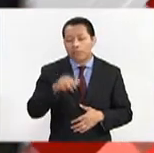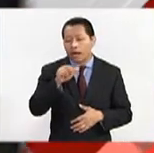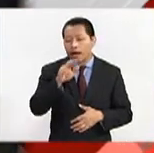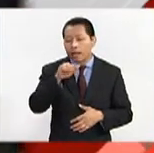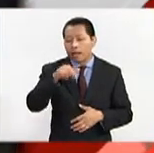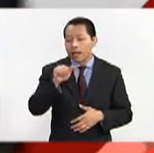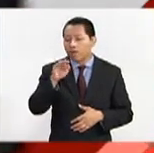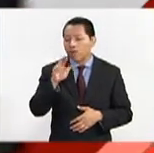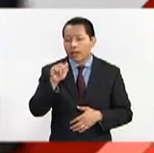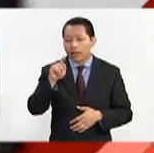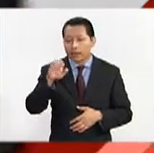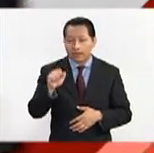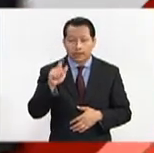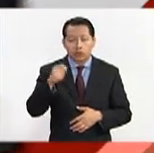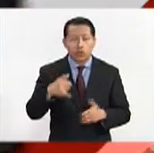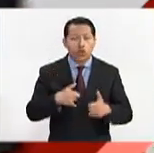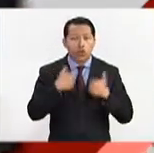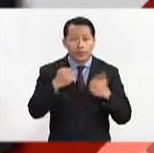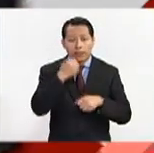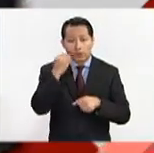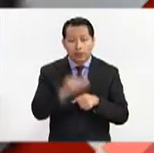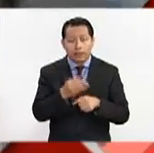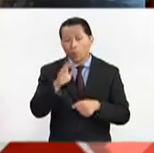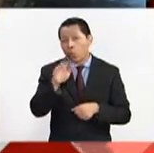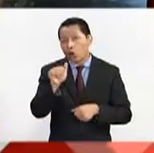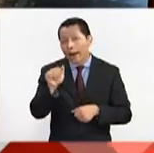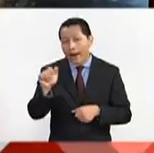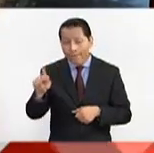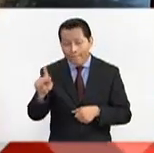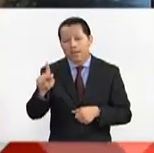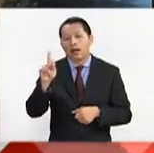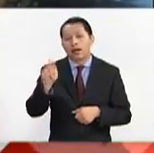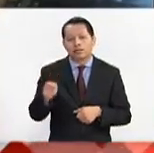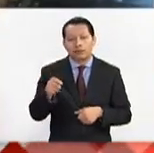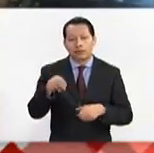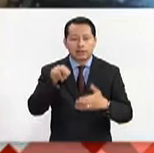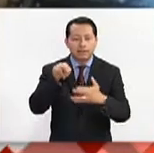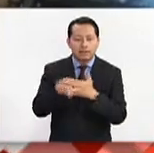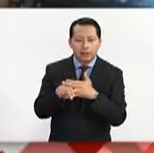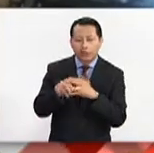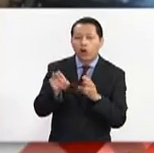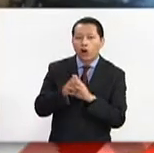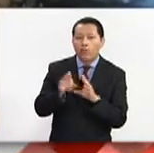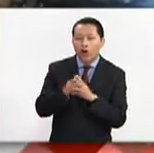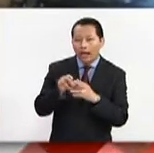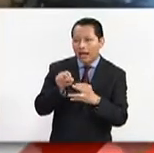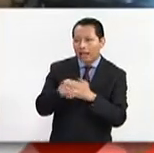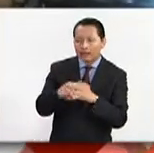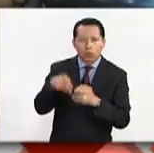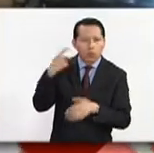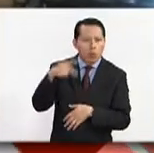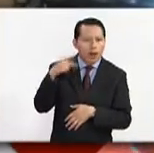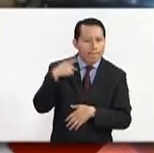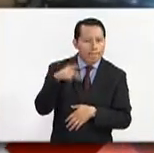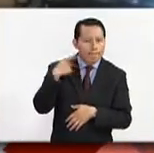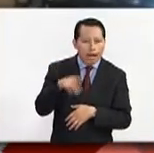Mariana Fuentes Soto, una joven estudiante de la UAP, fue asesinada durante un aparente asalto en el estado de Puebla. Los hechos ocurrieron